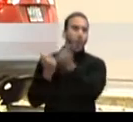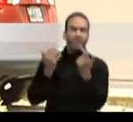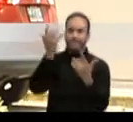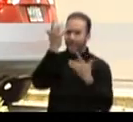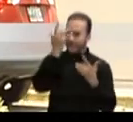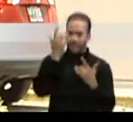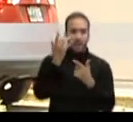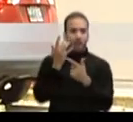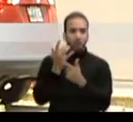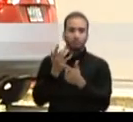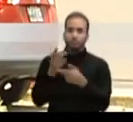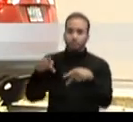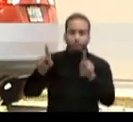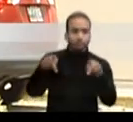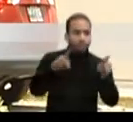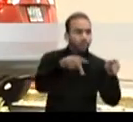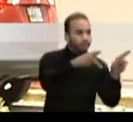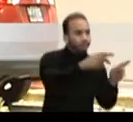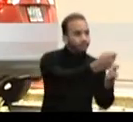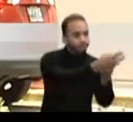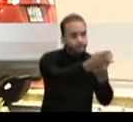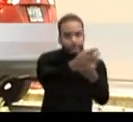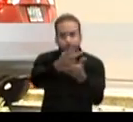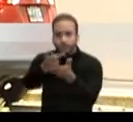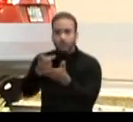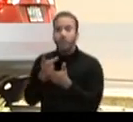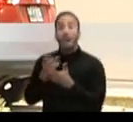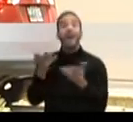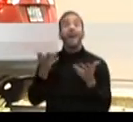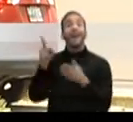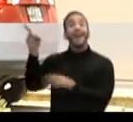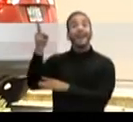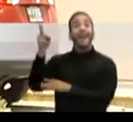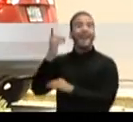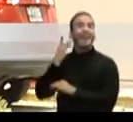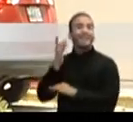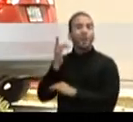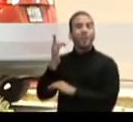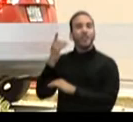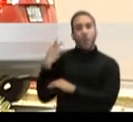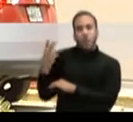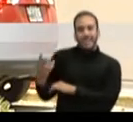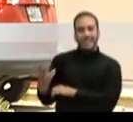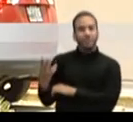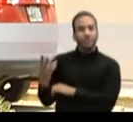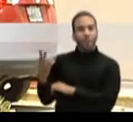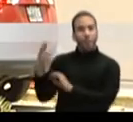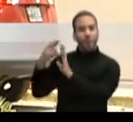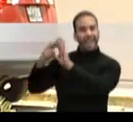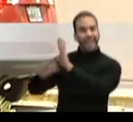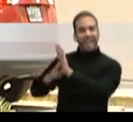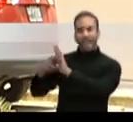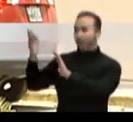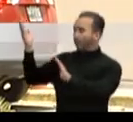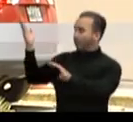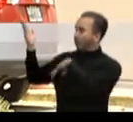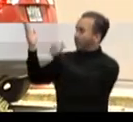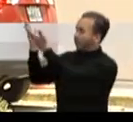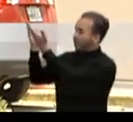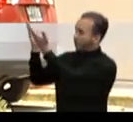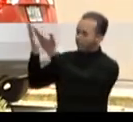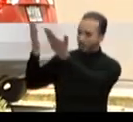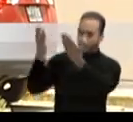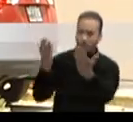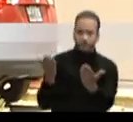de cerca la legislación de California y Washington DC, ¿sí? La capital federal, donde también se permite el